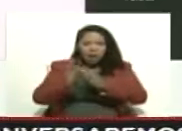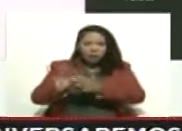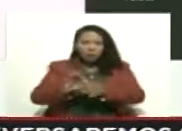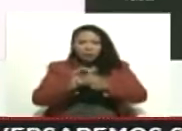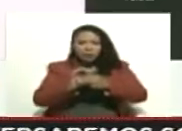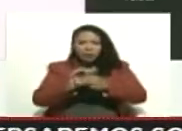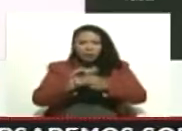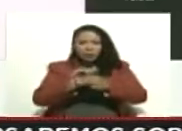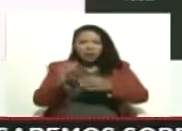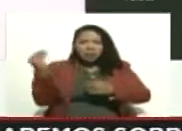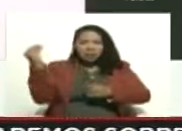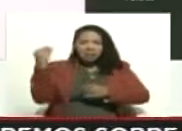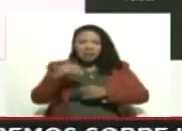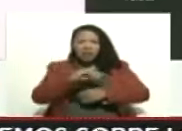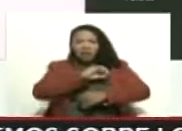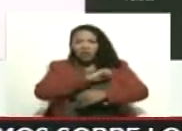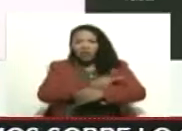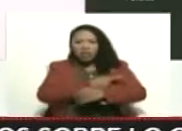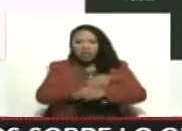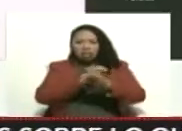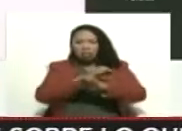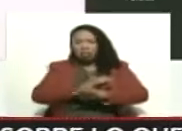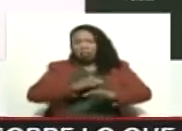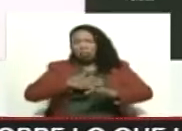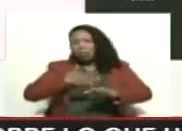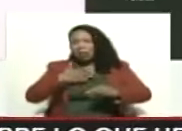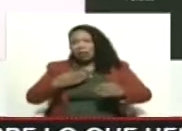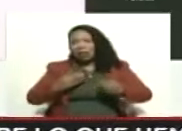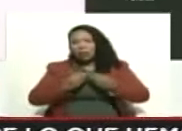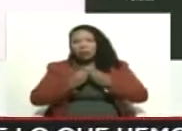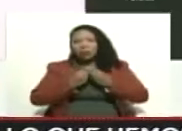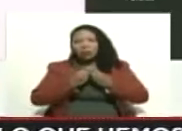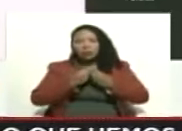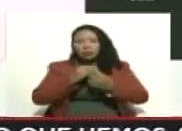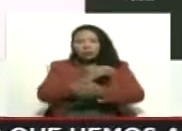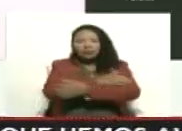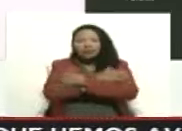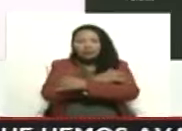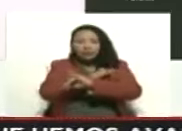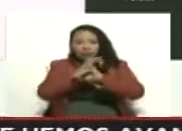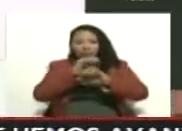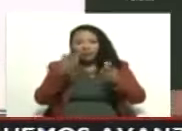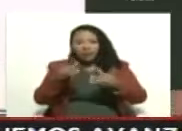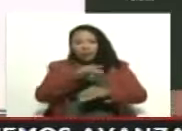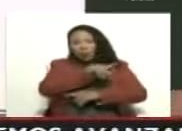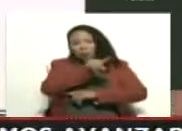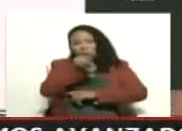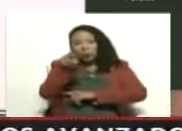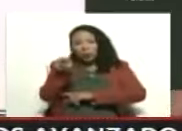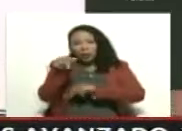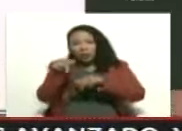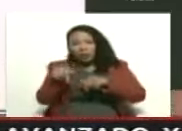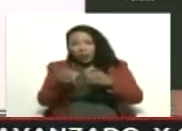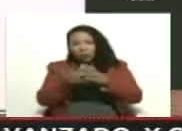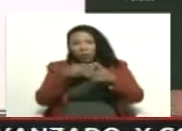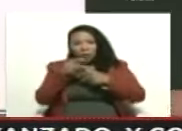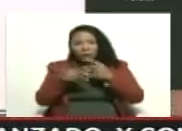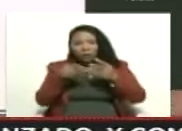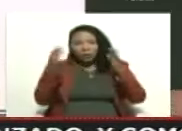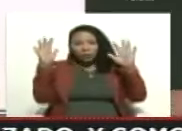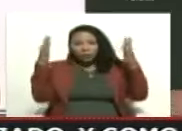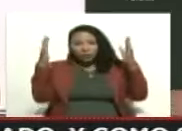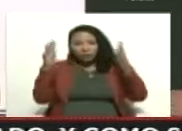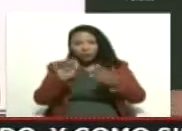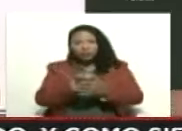somos invencibles nadie podrá con nosotros un abrazo pues Feliz navidad para ustedes desde aquí a nuestro partido Cuídense